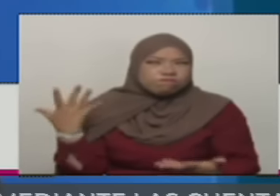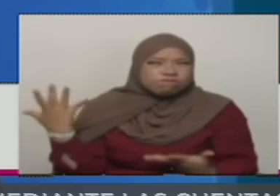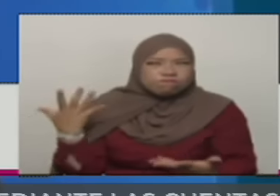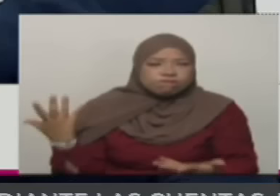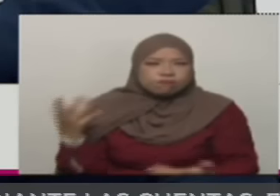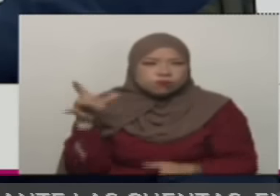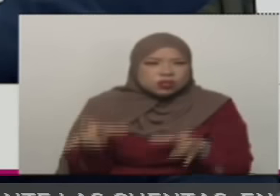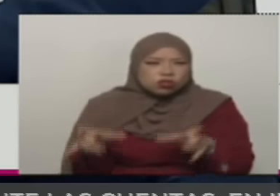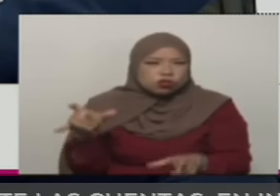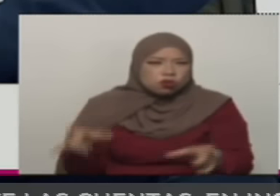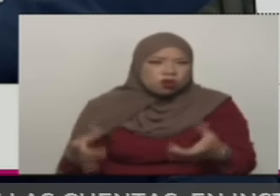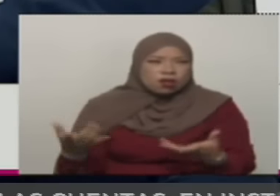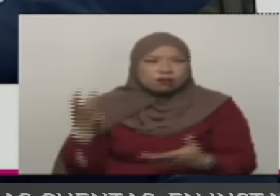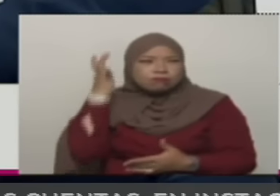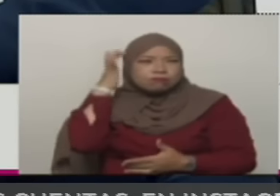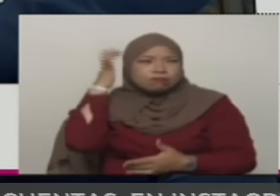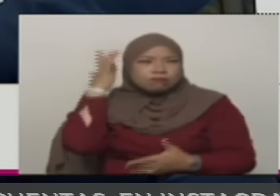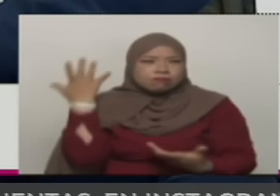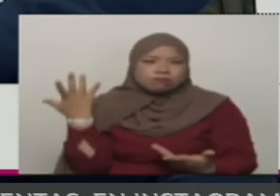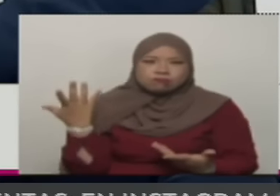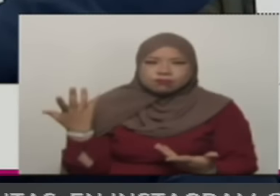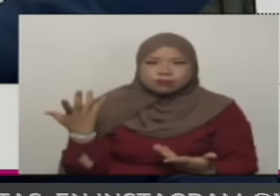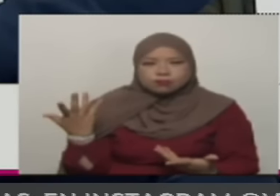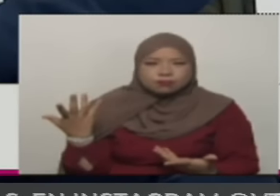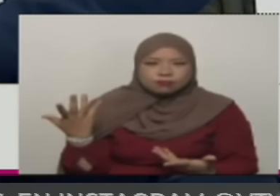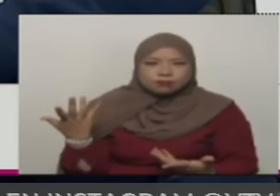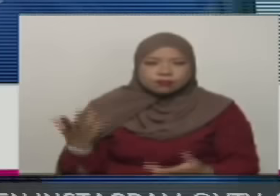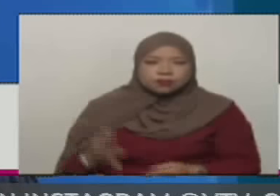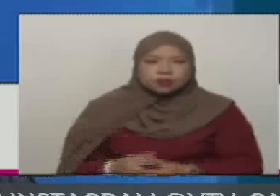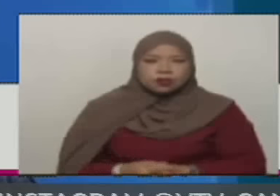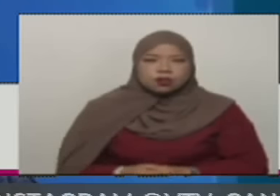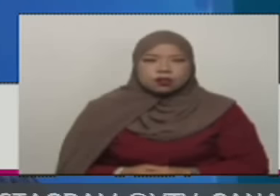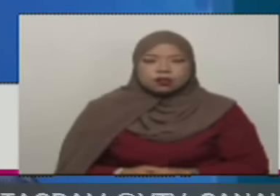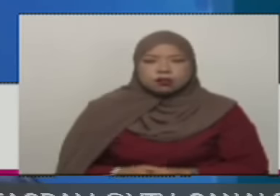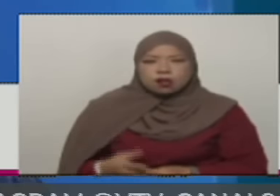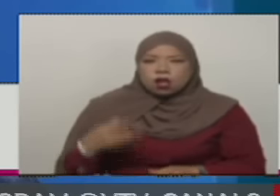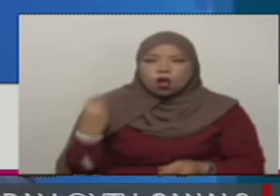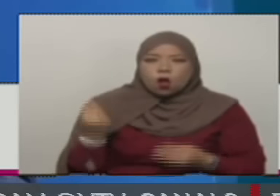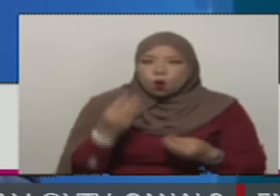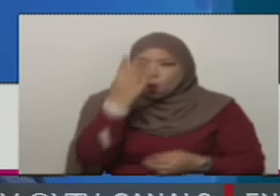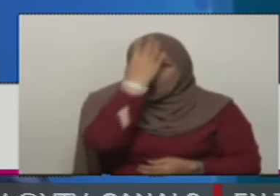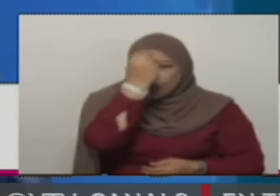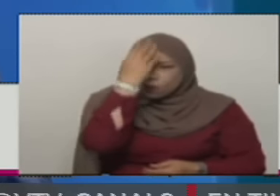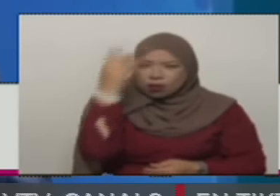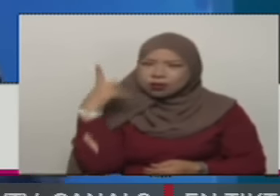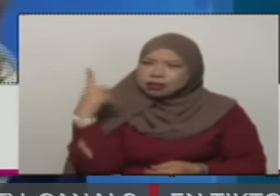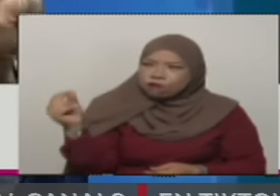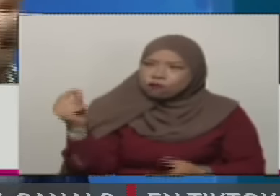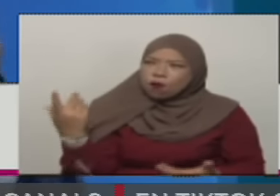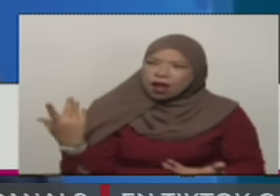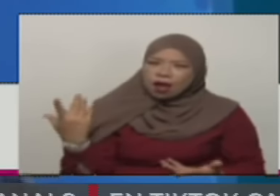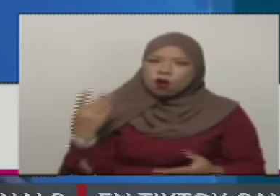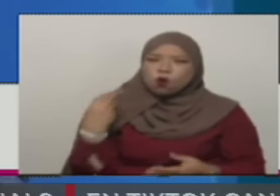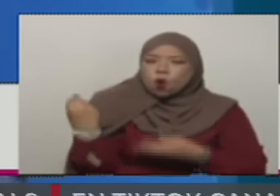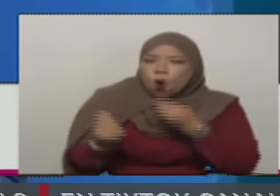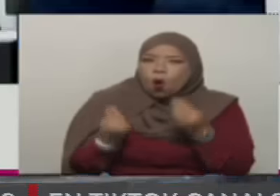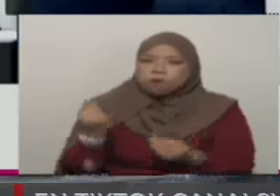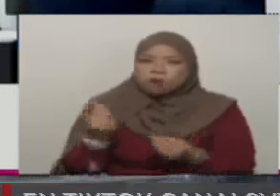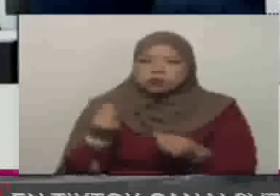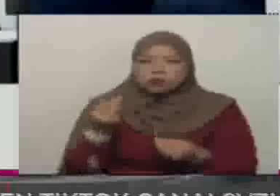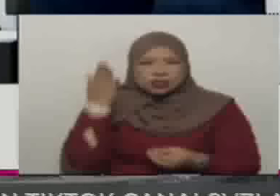Pirela? ¿Qué pasó allí realmente? ¿Por qué se fue? ¿Cómo se fue? ¿Qué se sabe?